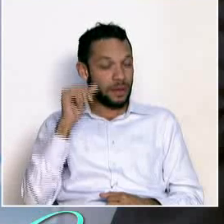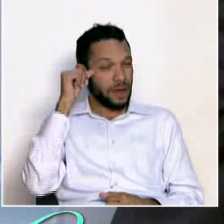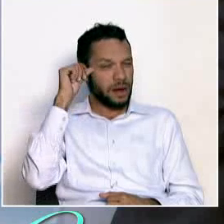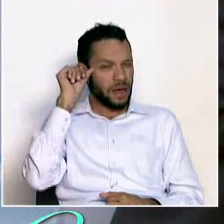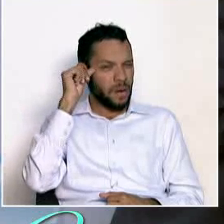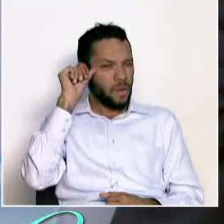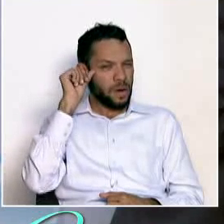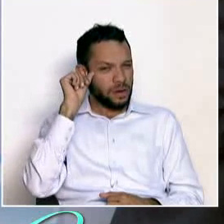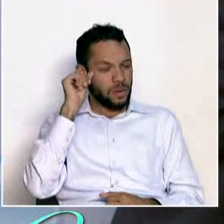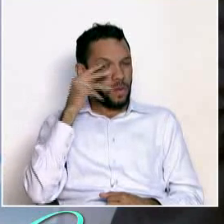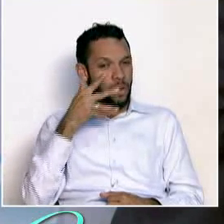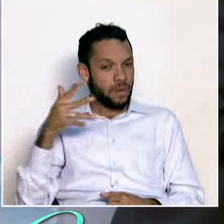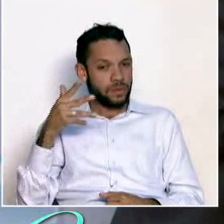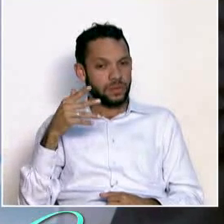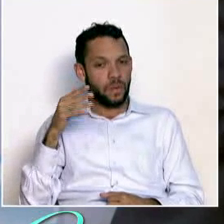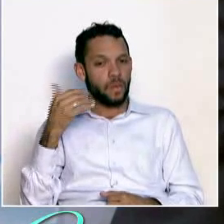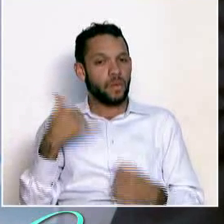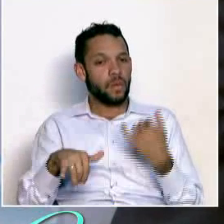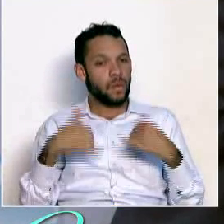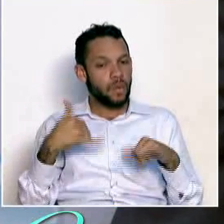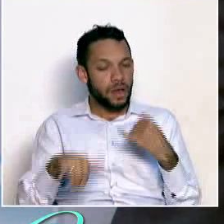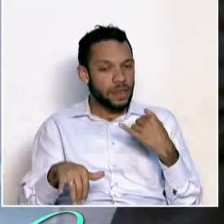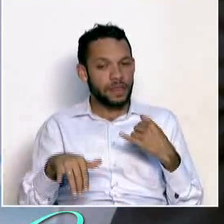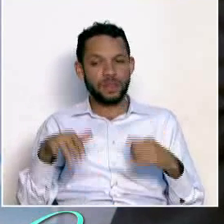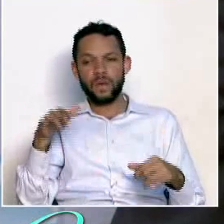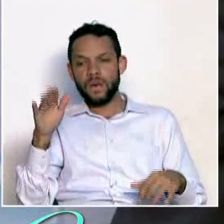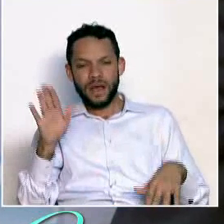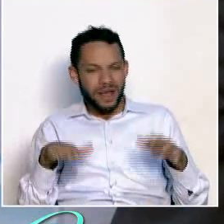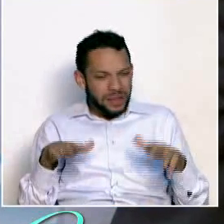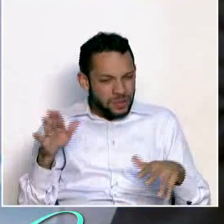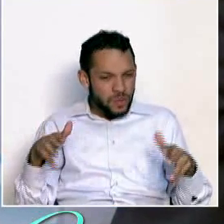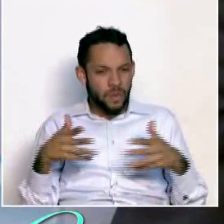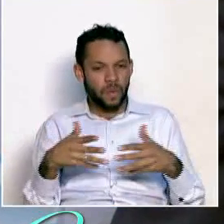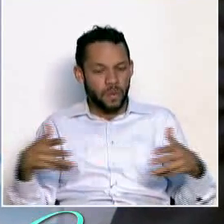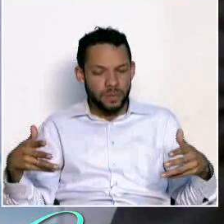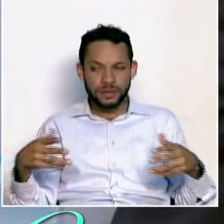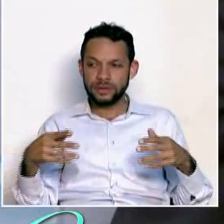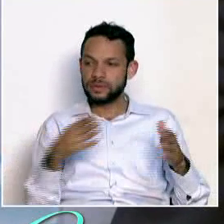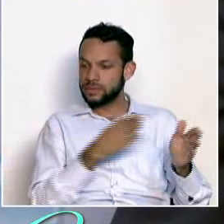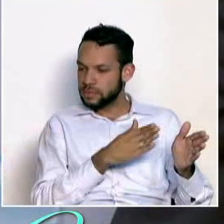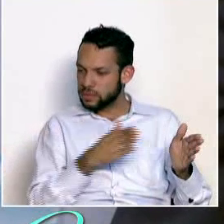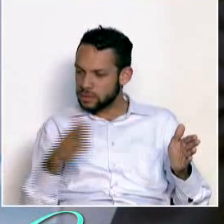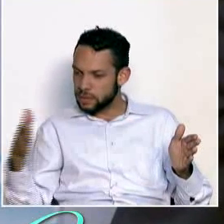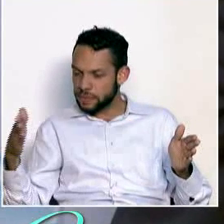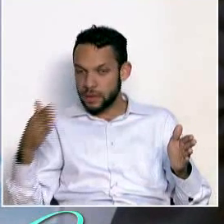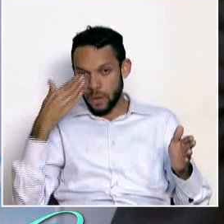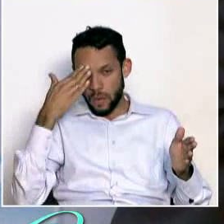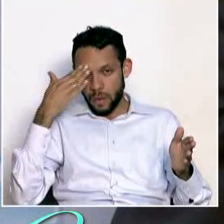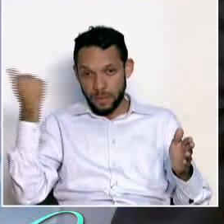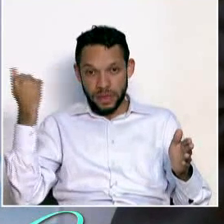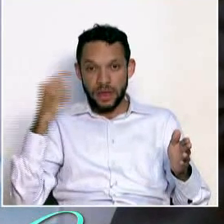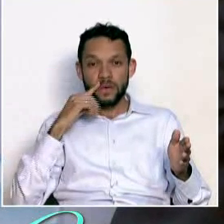recordar un episodio de tu infancia largo tiempo olvidado.